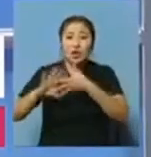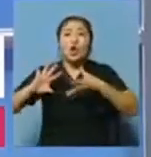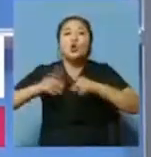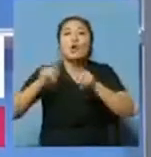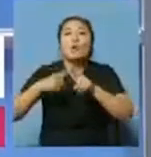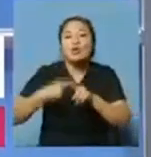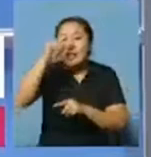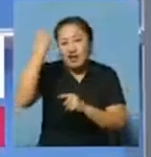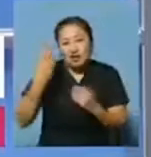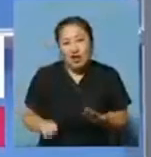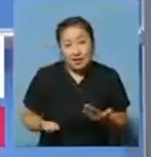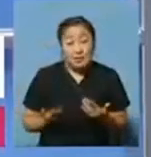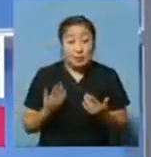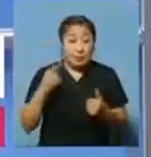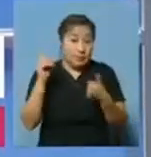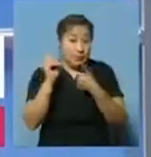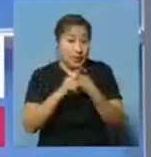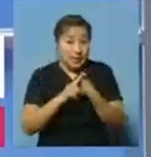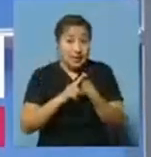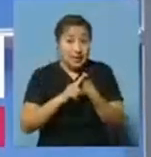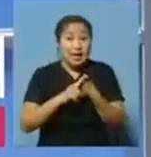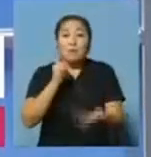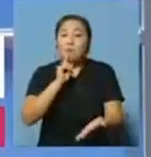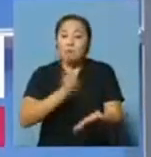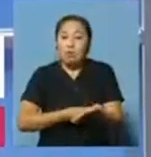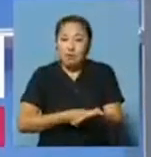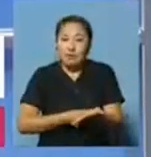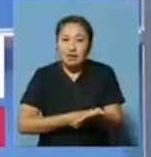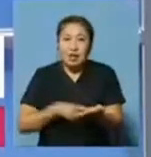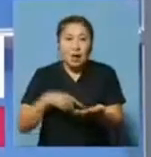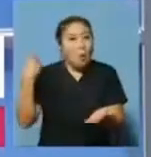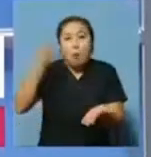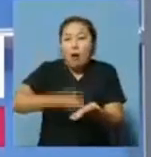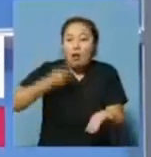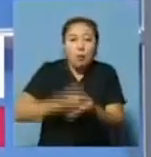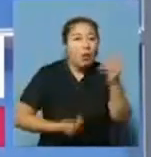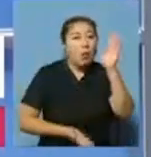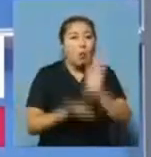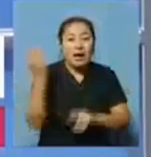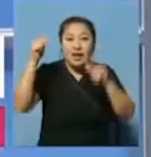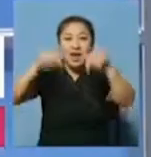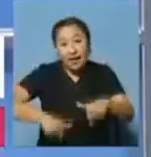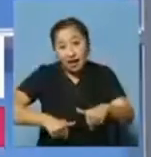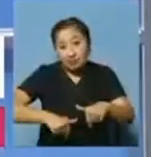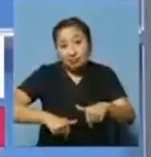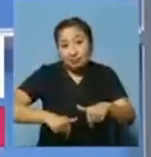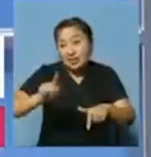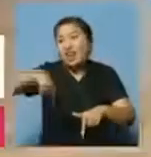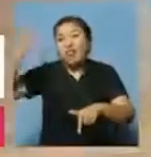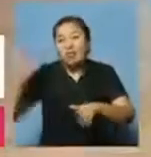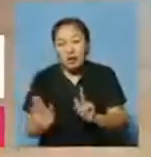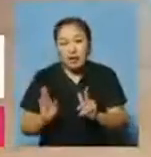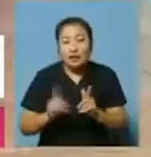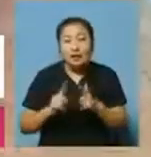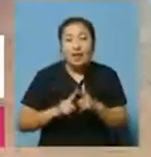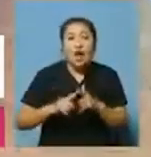de políticas nacionales que a nivel impositivo nos termina costando más caro hacer las cosas acá que allá a